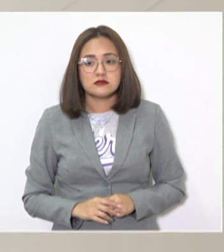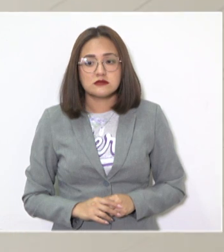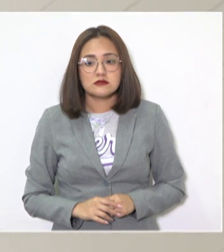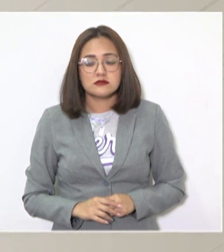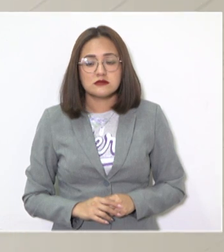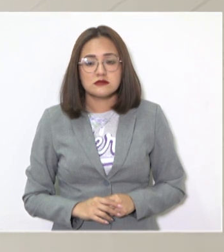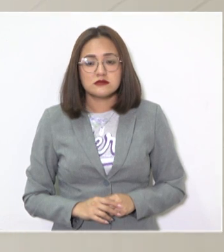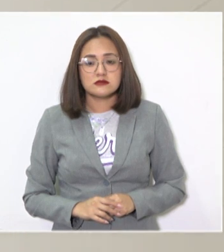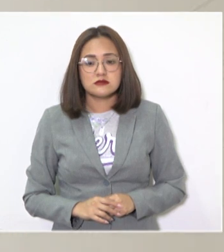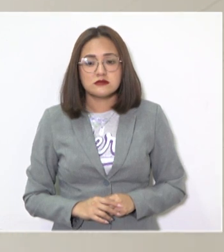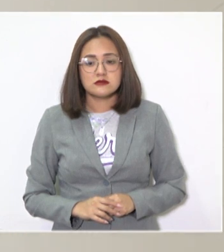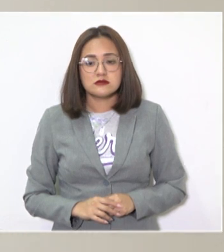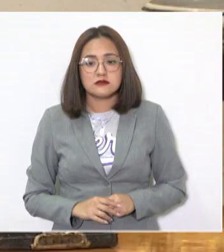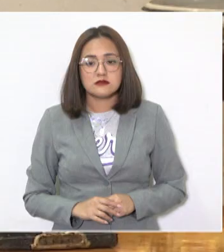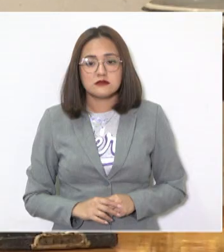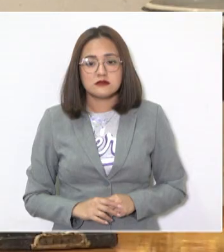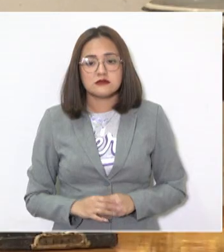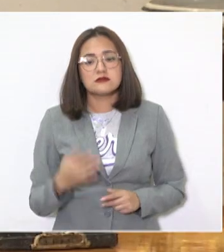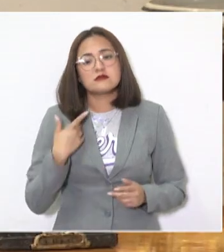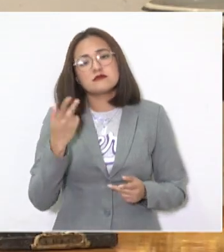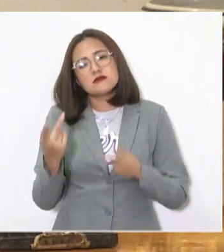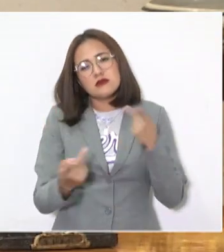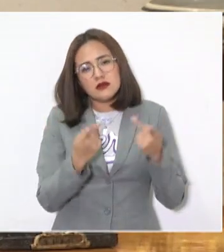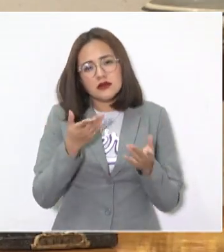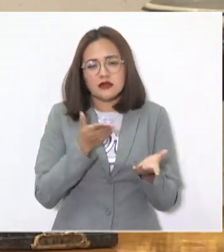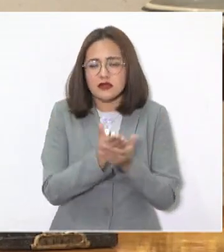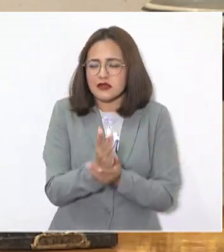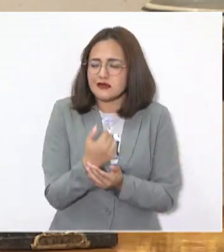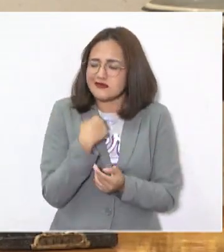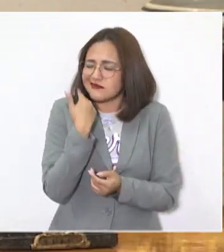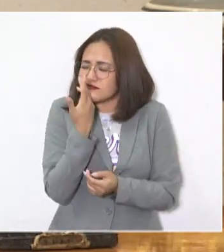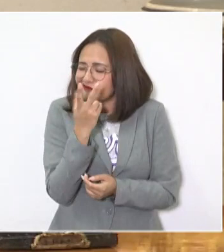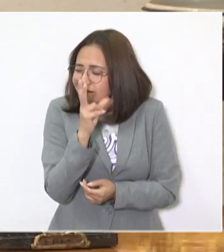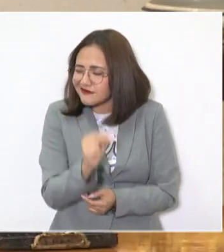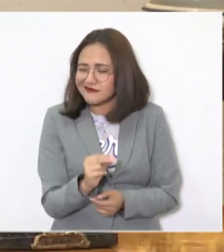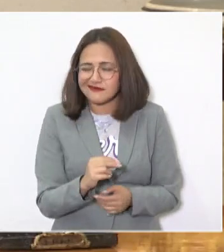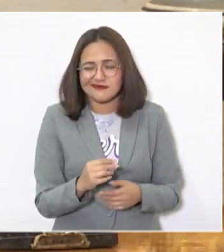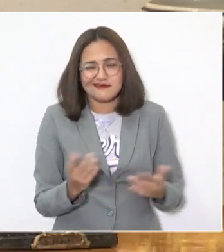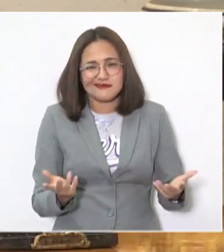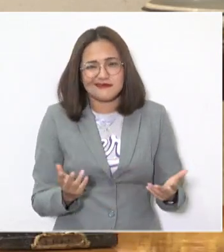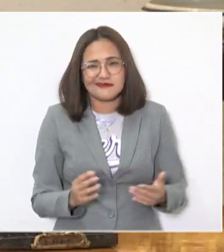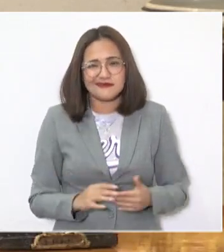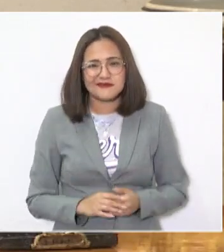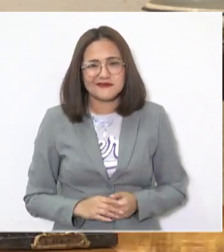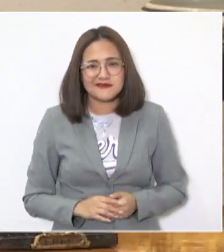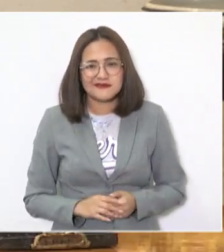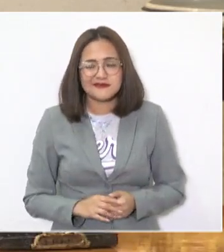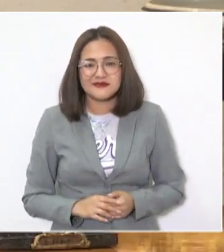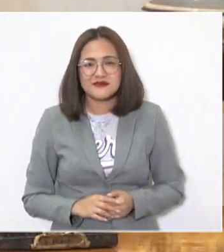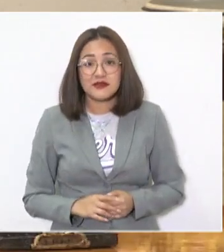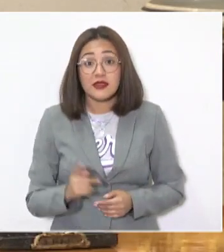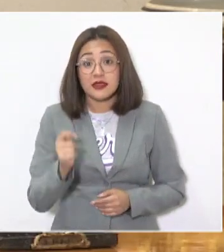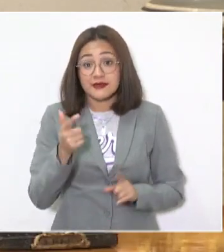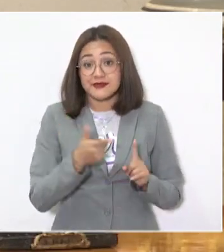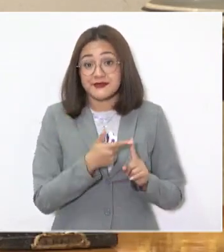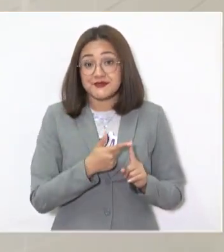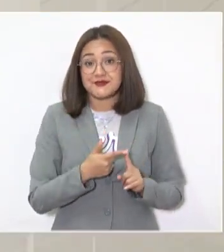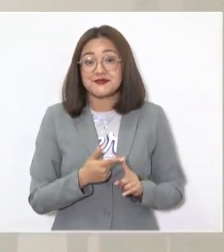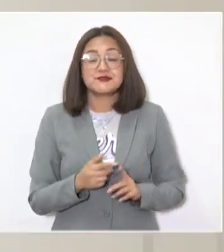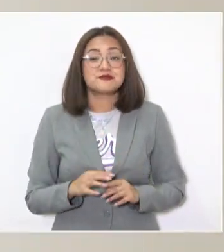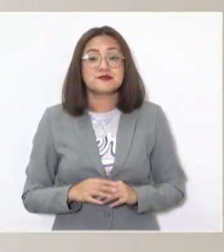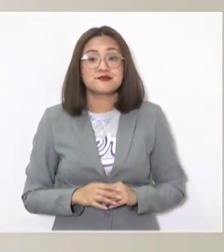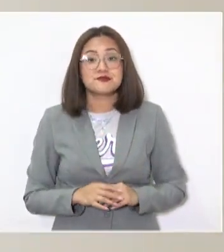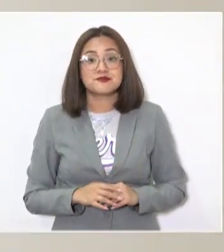Buenas preguntas, que no quiero meterme. Primera pregunta, ¿cuál es?